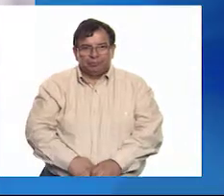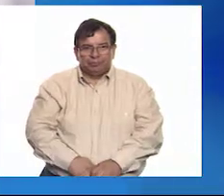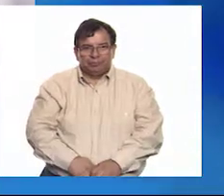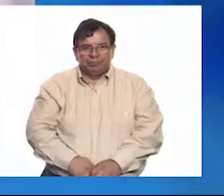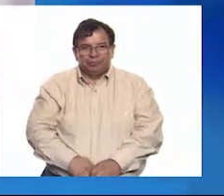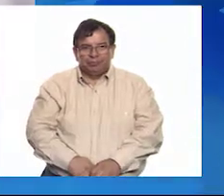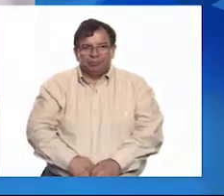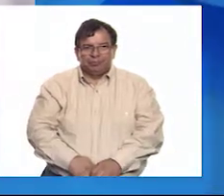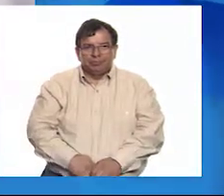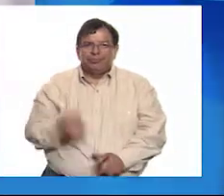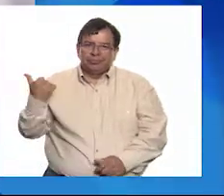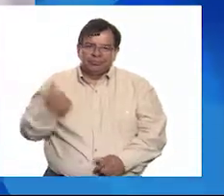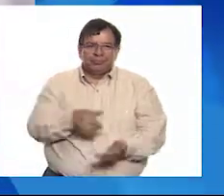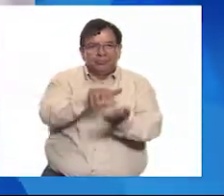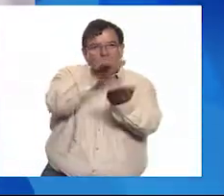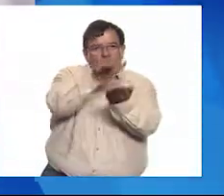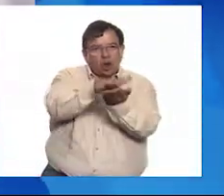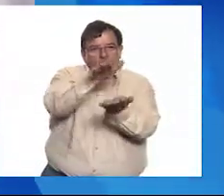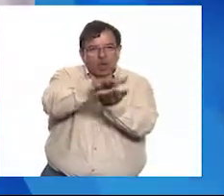Este es un cocodrilo.